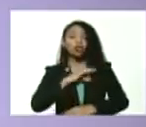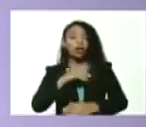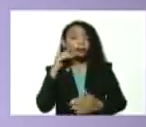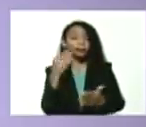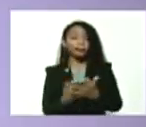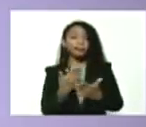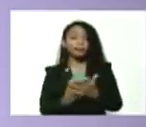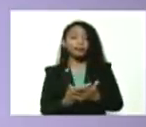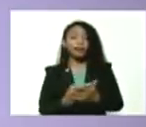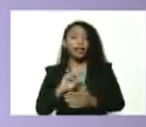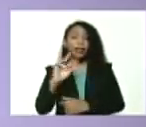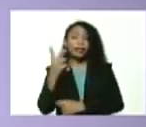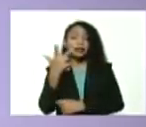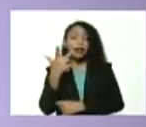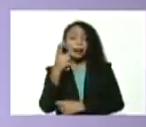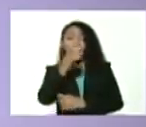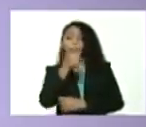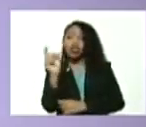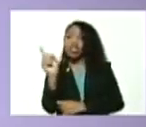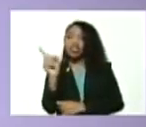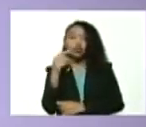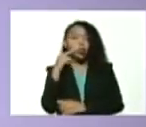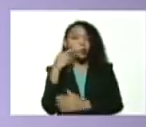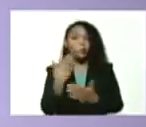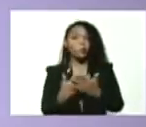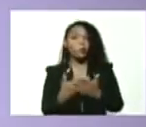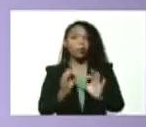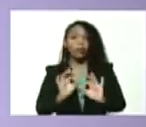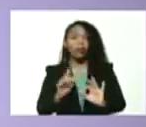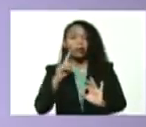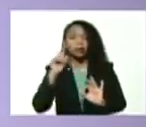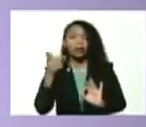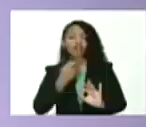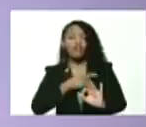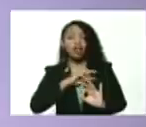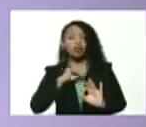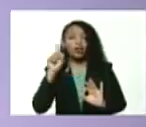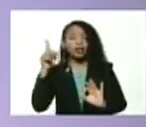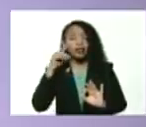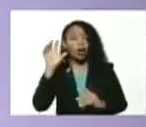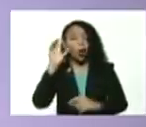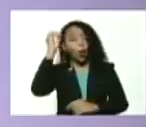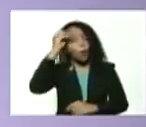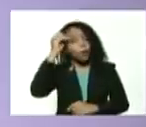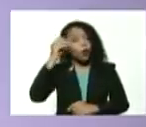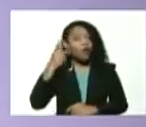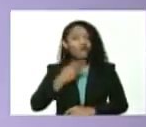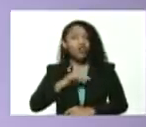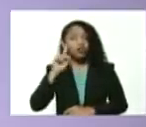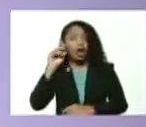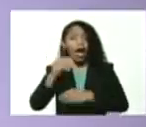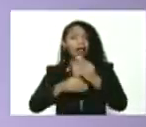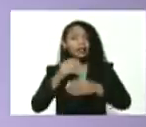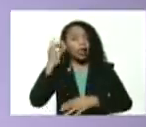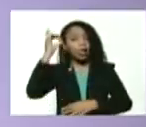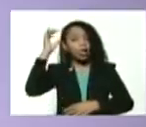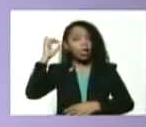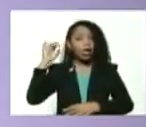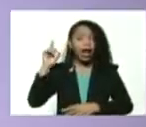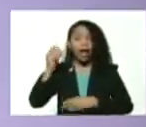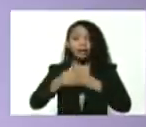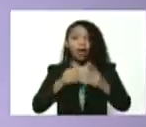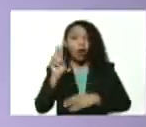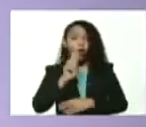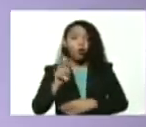testimonios de terceras personas que no han sido verificadas y que con estas matrices de opinión buscan crear a través del uso